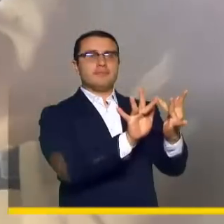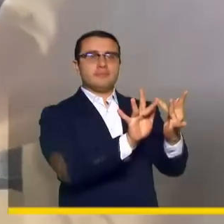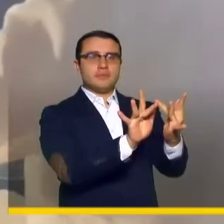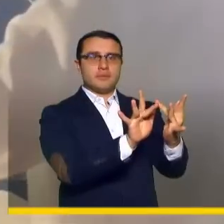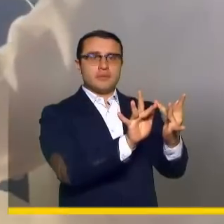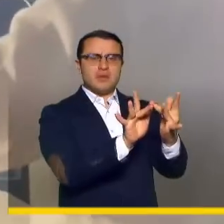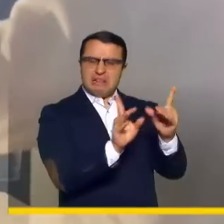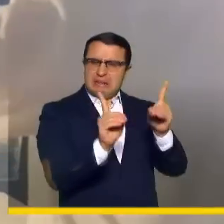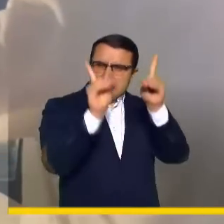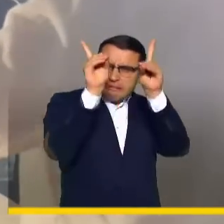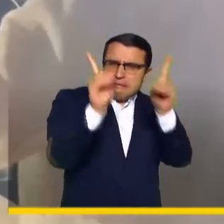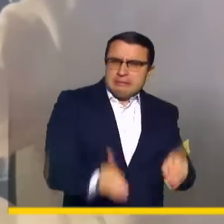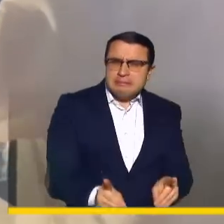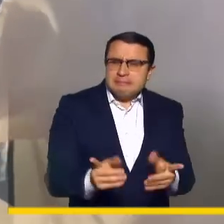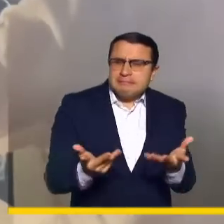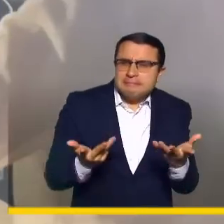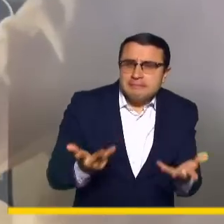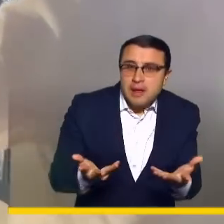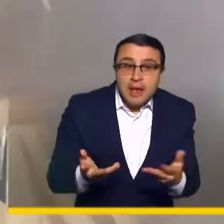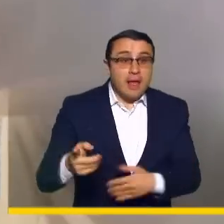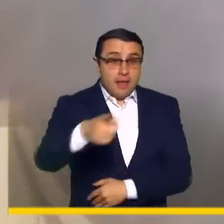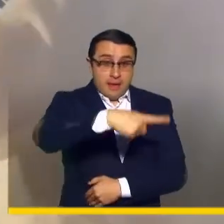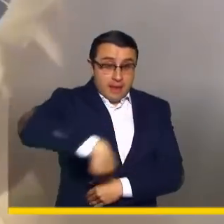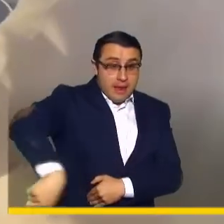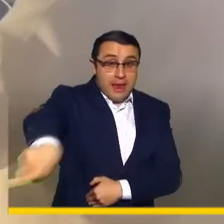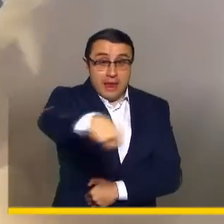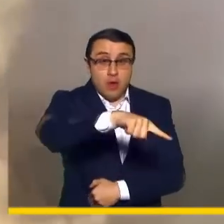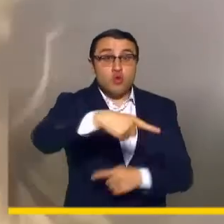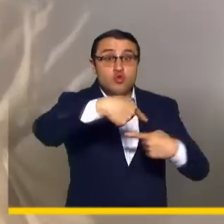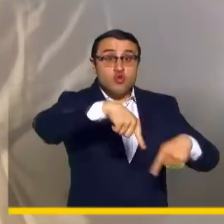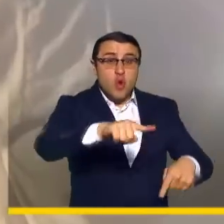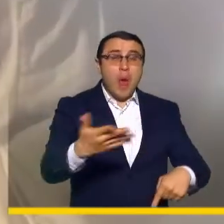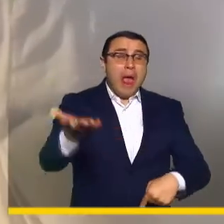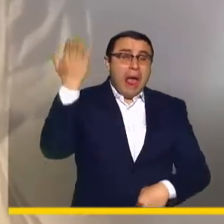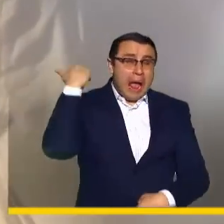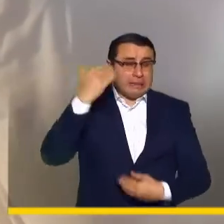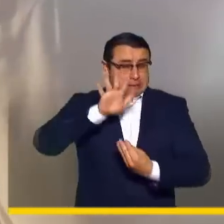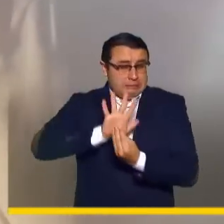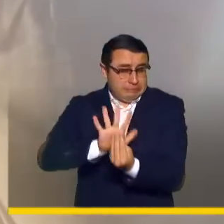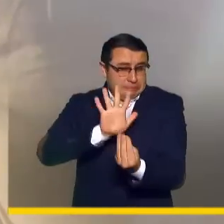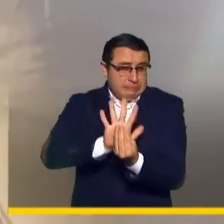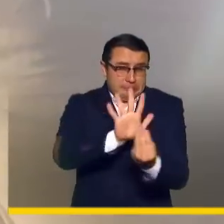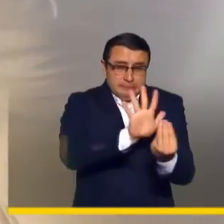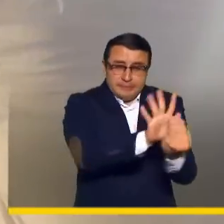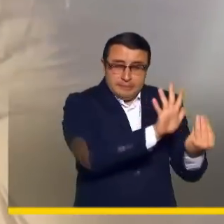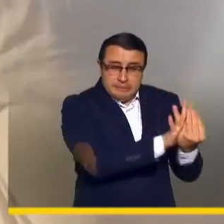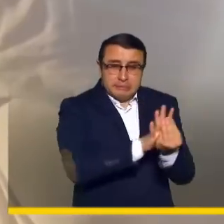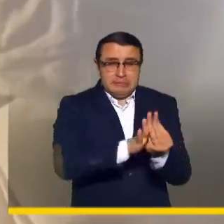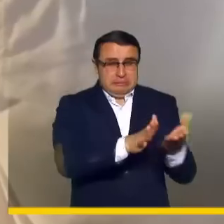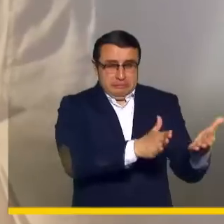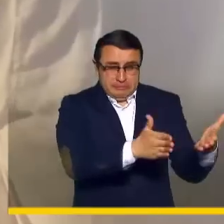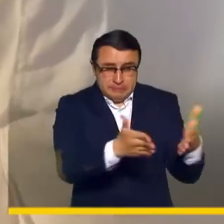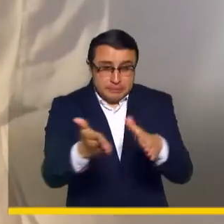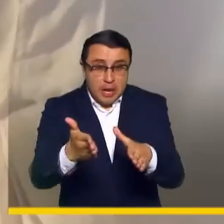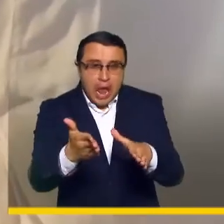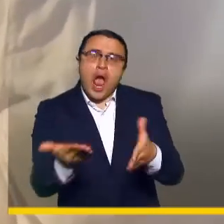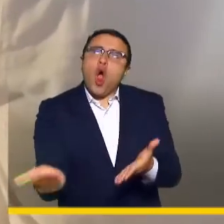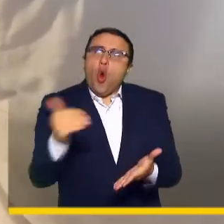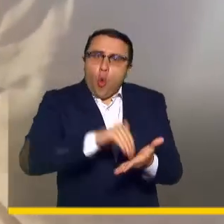y decidieron que debía restituirse la tierra que se le había quitado a los campesinos y campesinas.